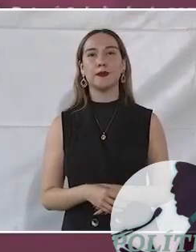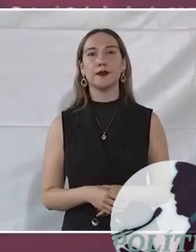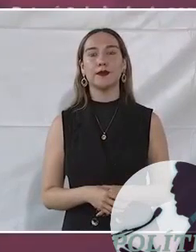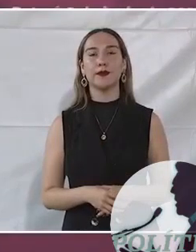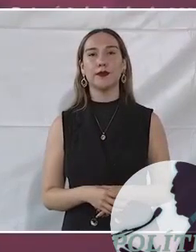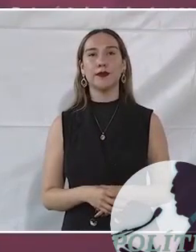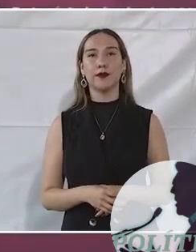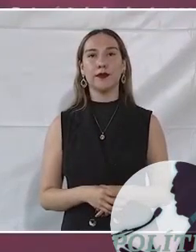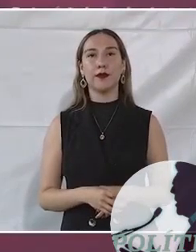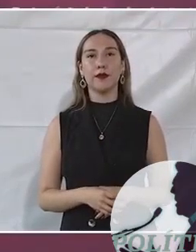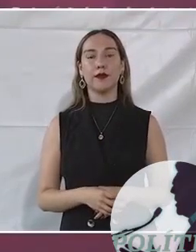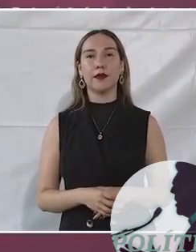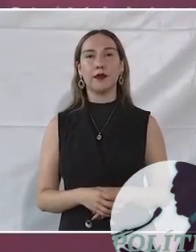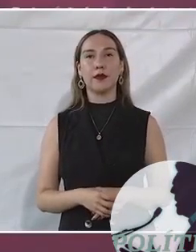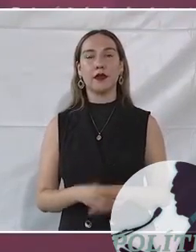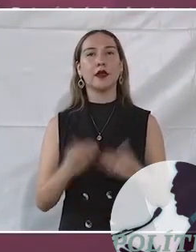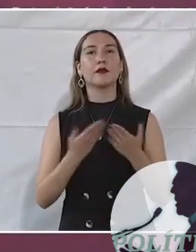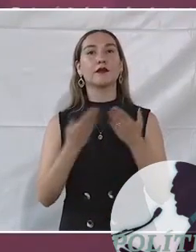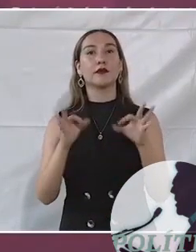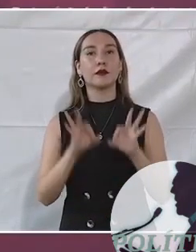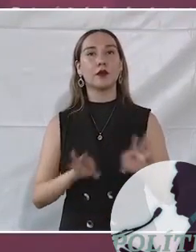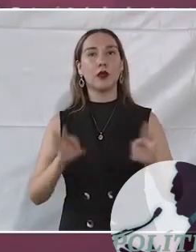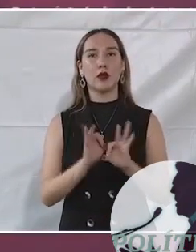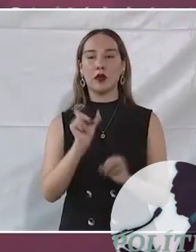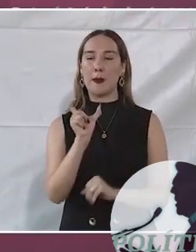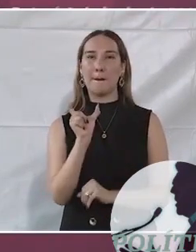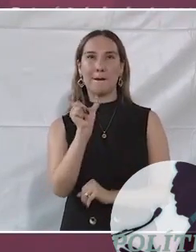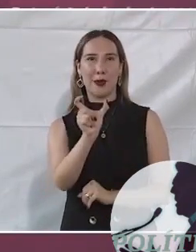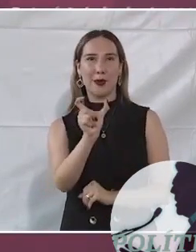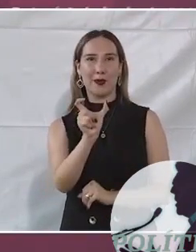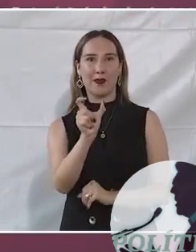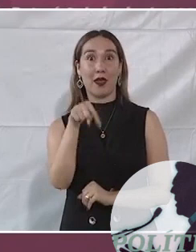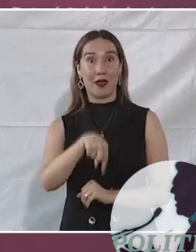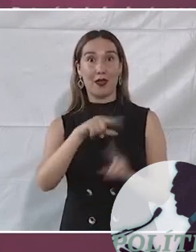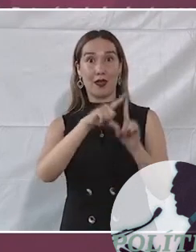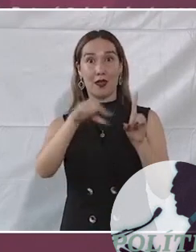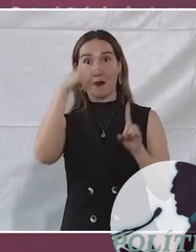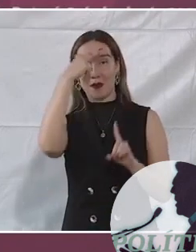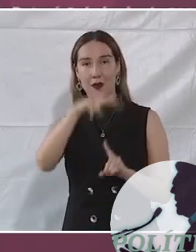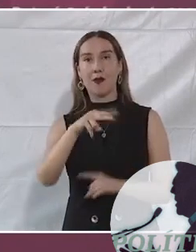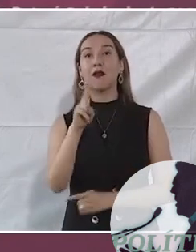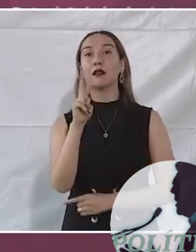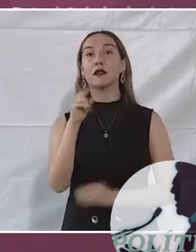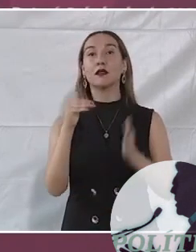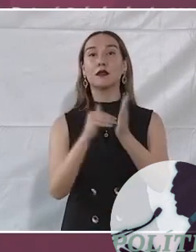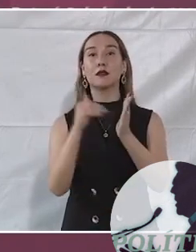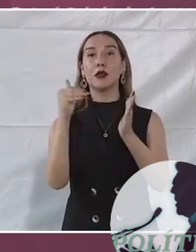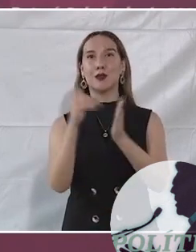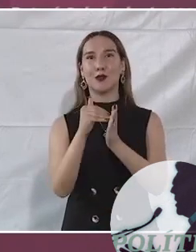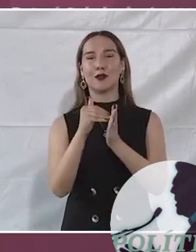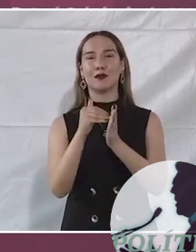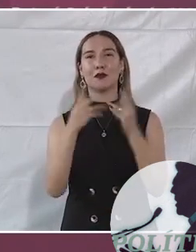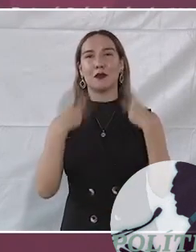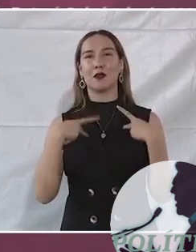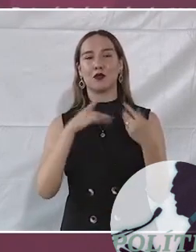Por eso la tarjeta, ya en todo el país son 25 millones de